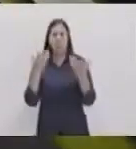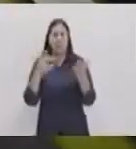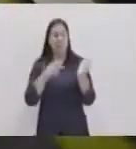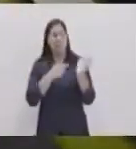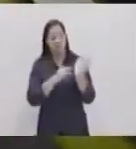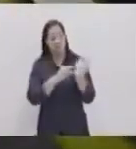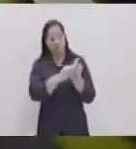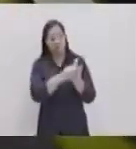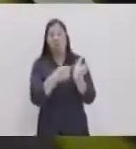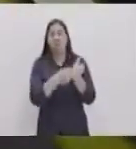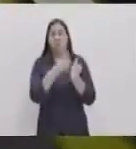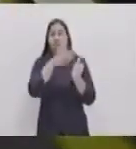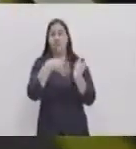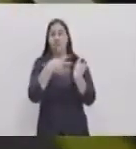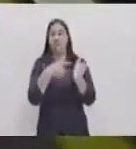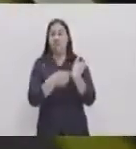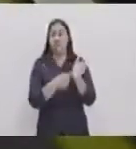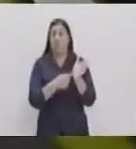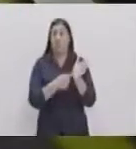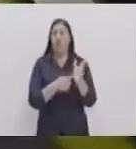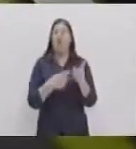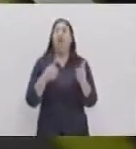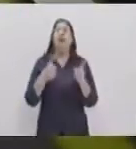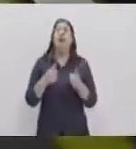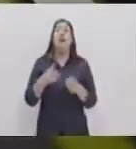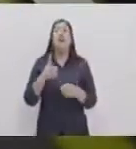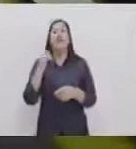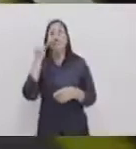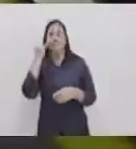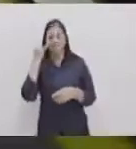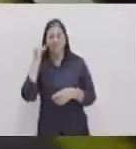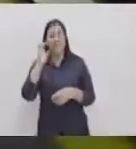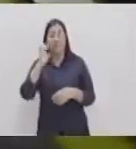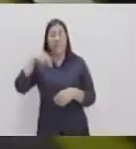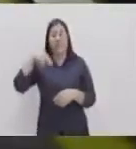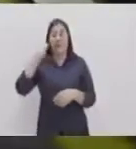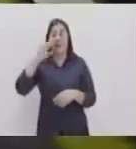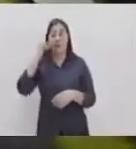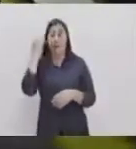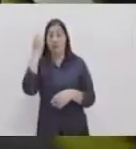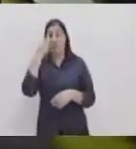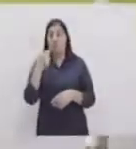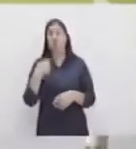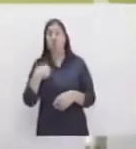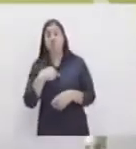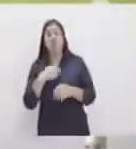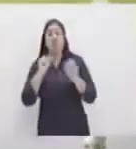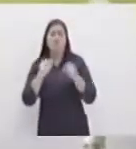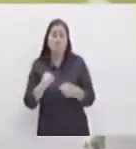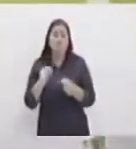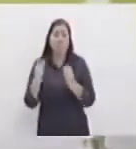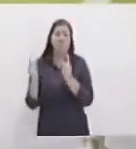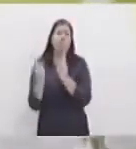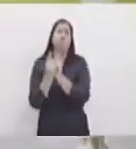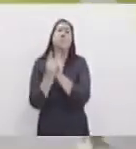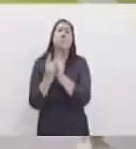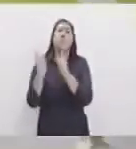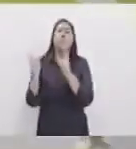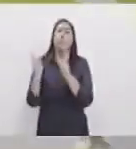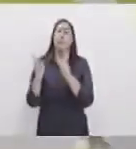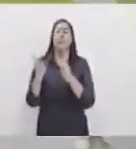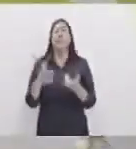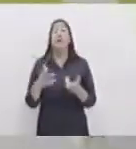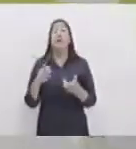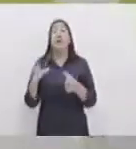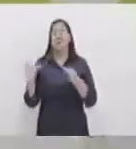para armar compuestos, los ternarios constituidos por 3 elementos, vamos a encontrar aquellos que están dentro del campo